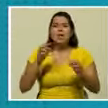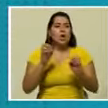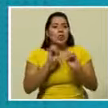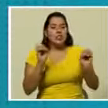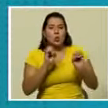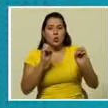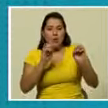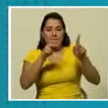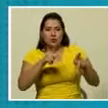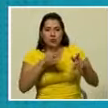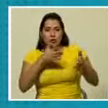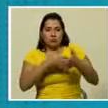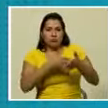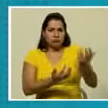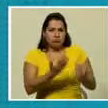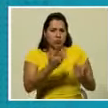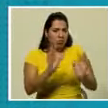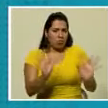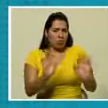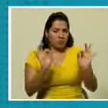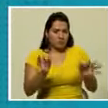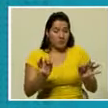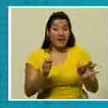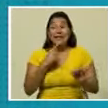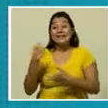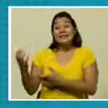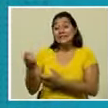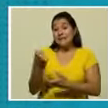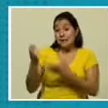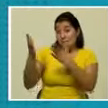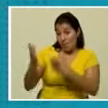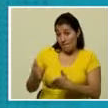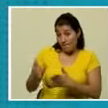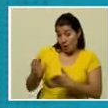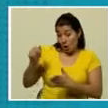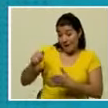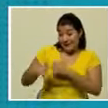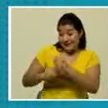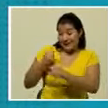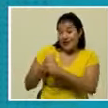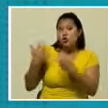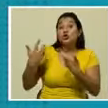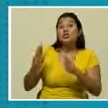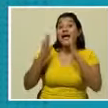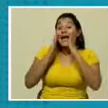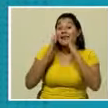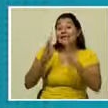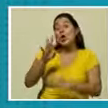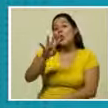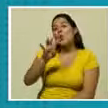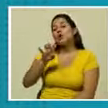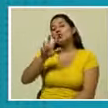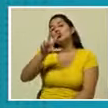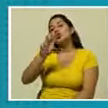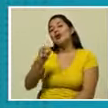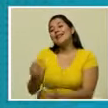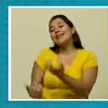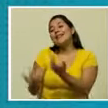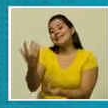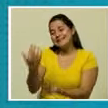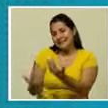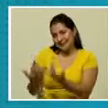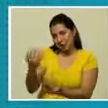de ninguna índole. Según datos del Cuerpo de Bomberos, en lo que llevamos de este año se han atendido 430 incendios